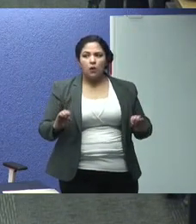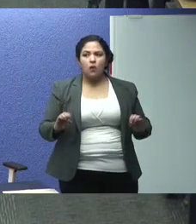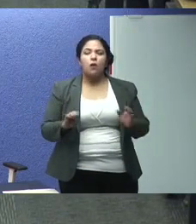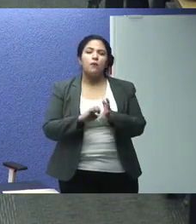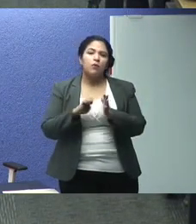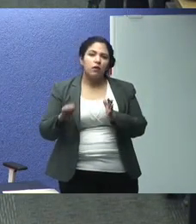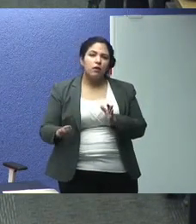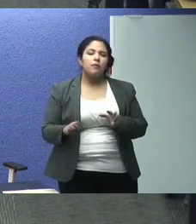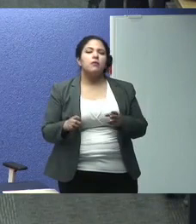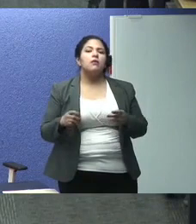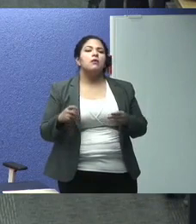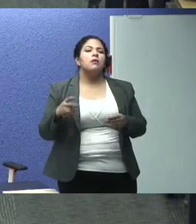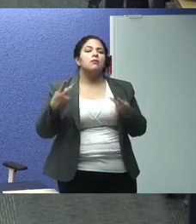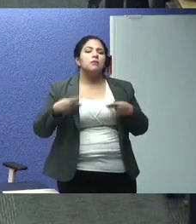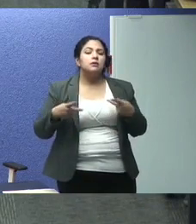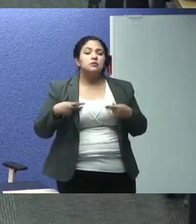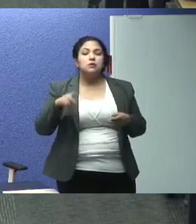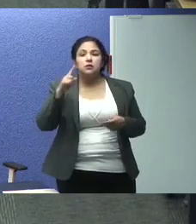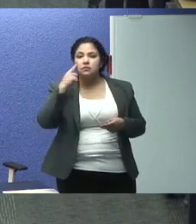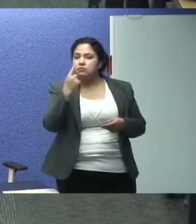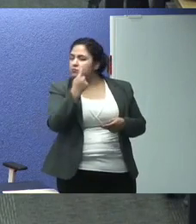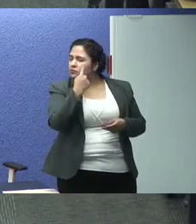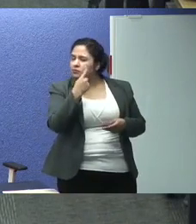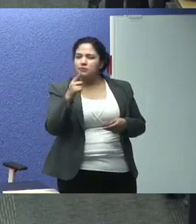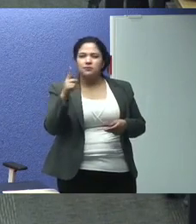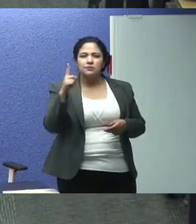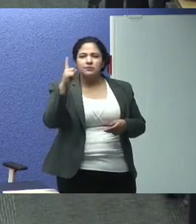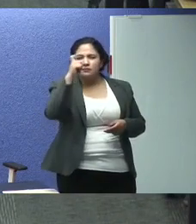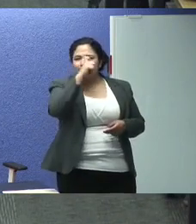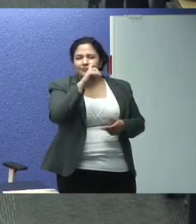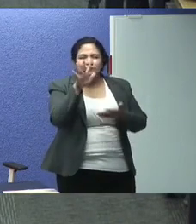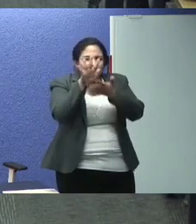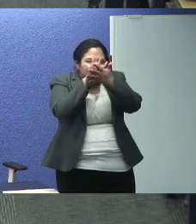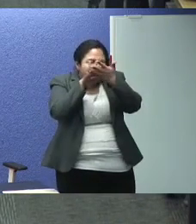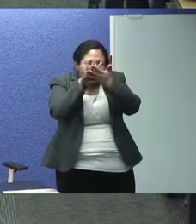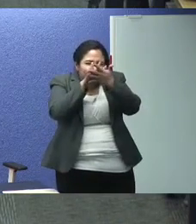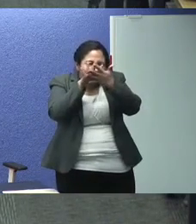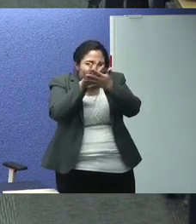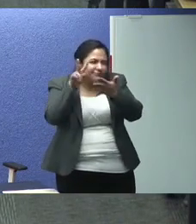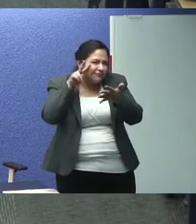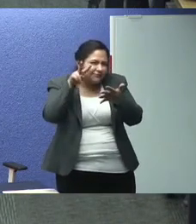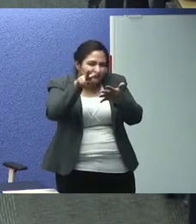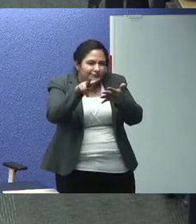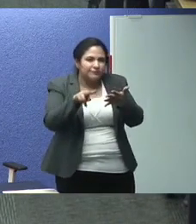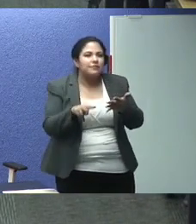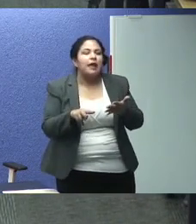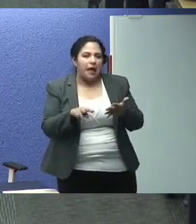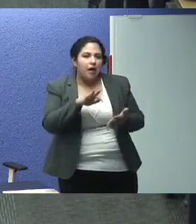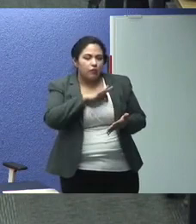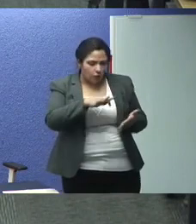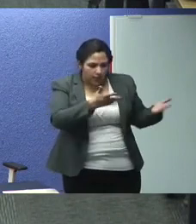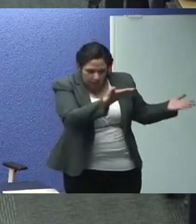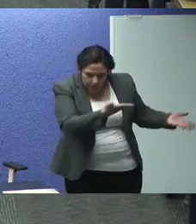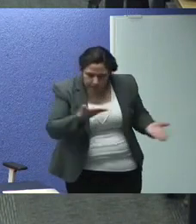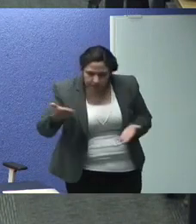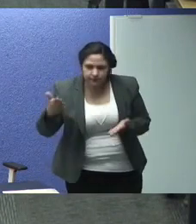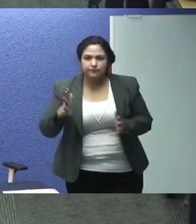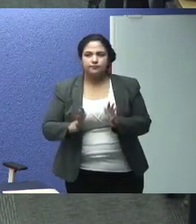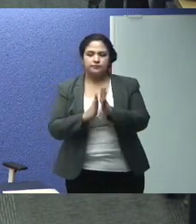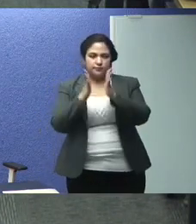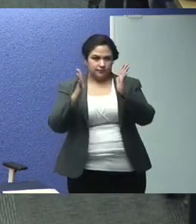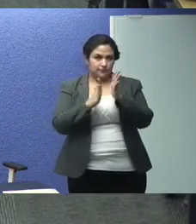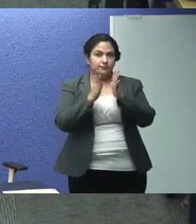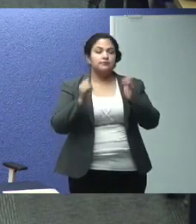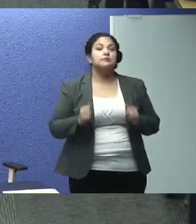débiles visuales. Considero que recoge precisamente esa normatividad que nos señalan de la convención.